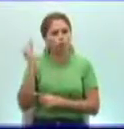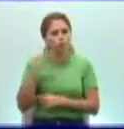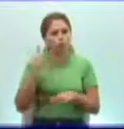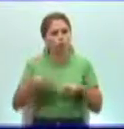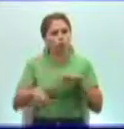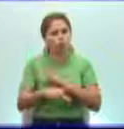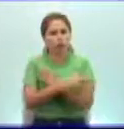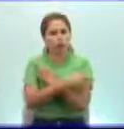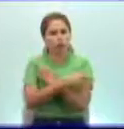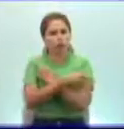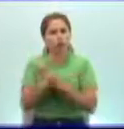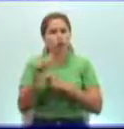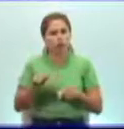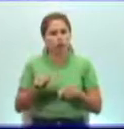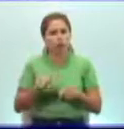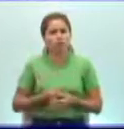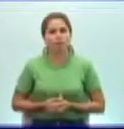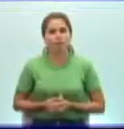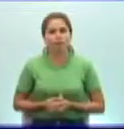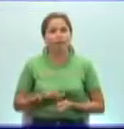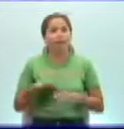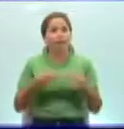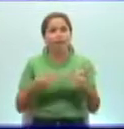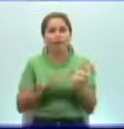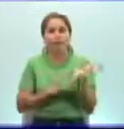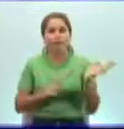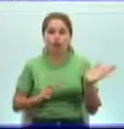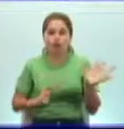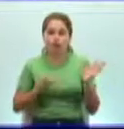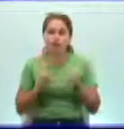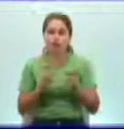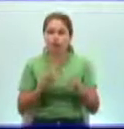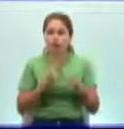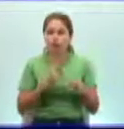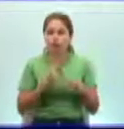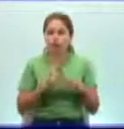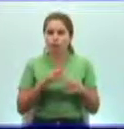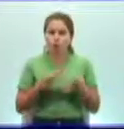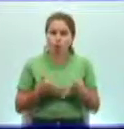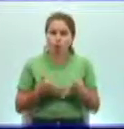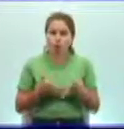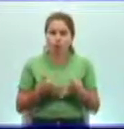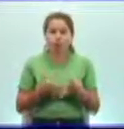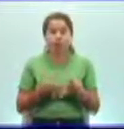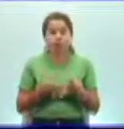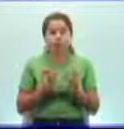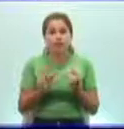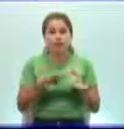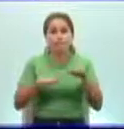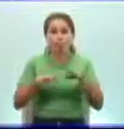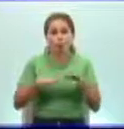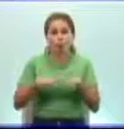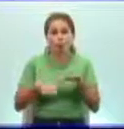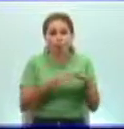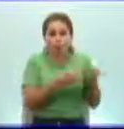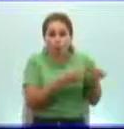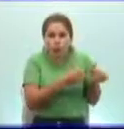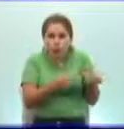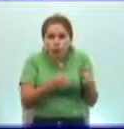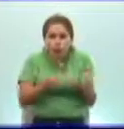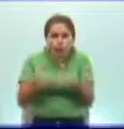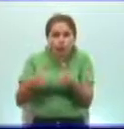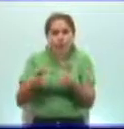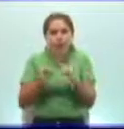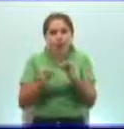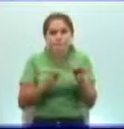nivel educativo. Bueno, pues la corriente eléctrica se denomina, como hemos dicho hasta el momento, a ese movimiento dirigido y ordenado de las